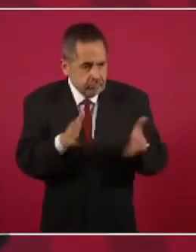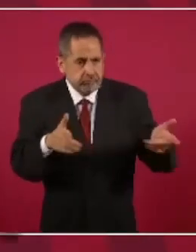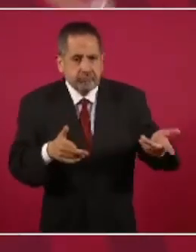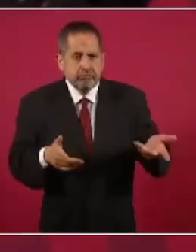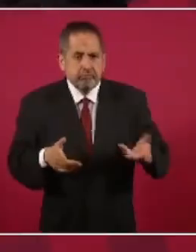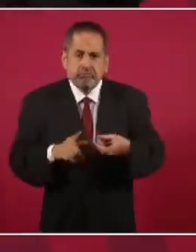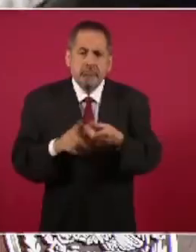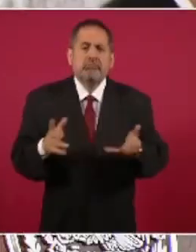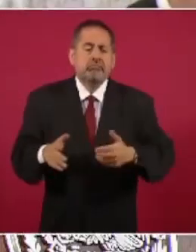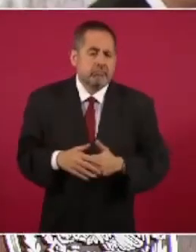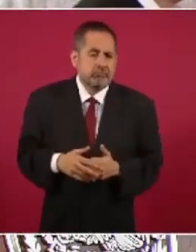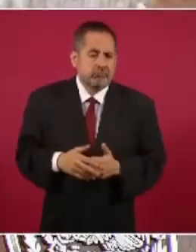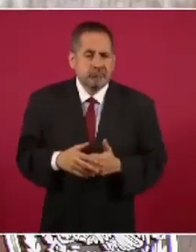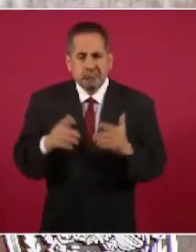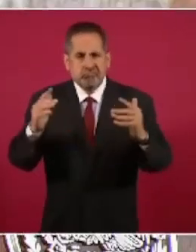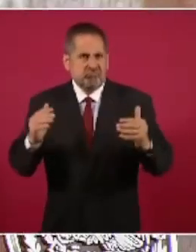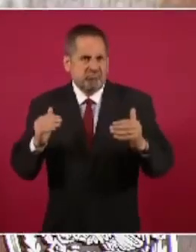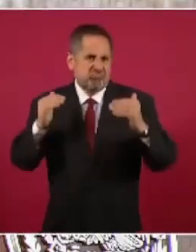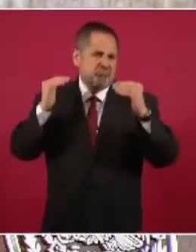¿Dónde están los grandes